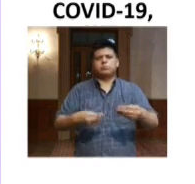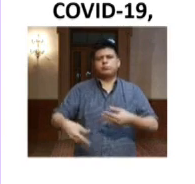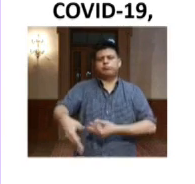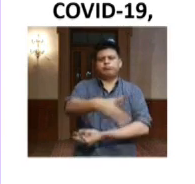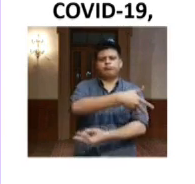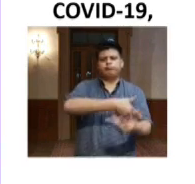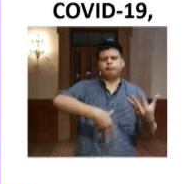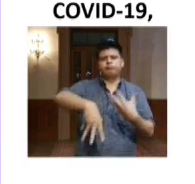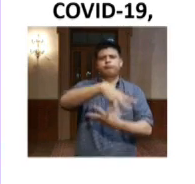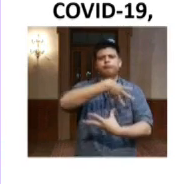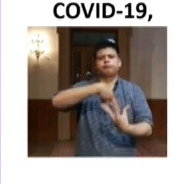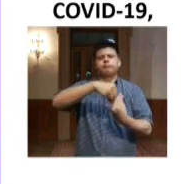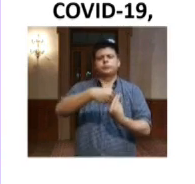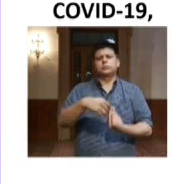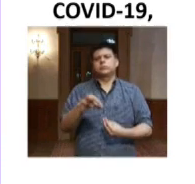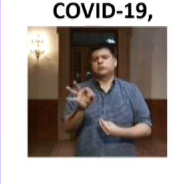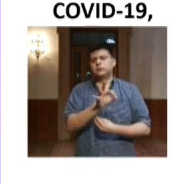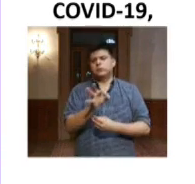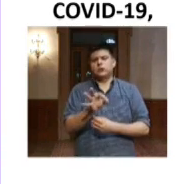diseminada seguramente.